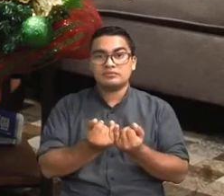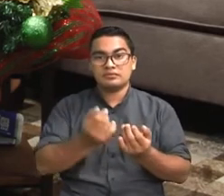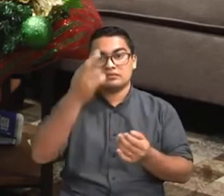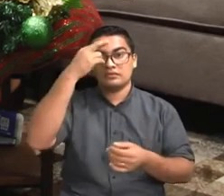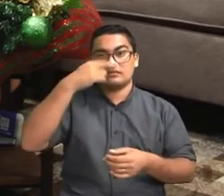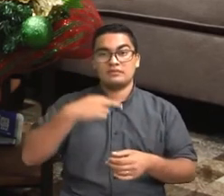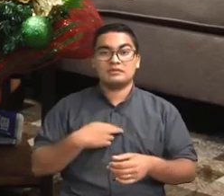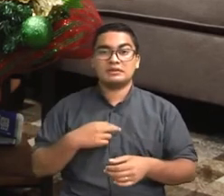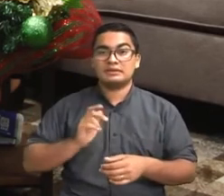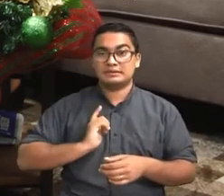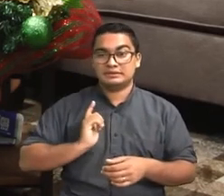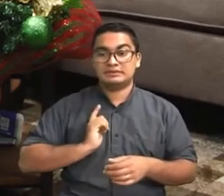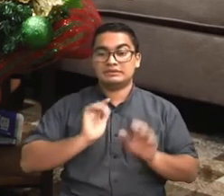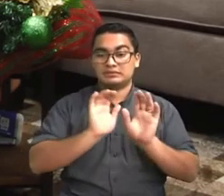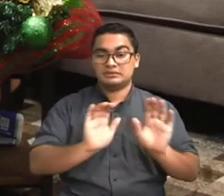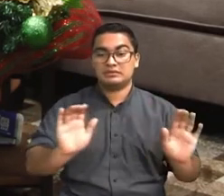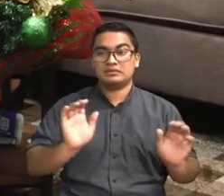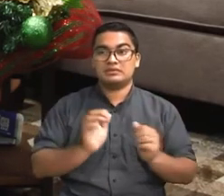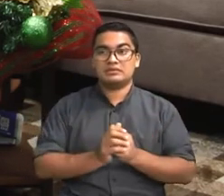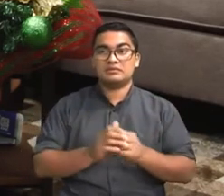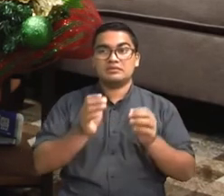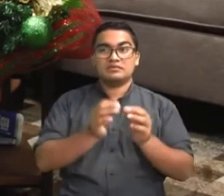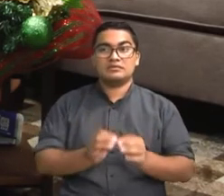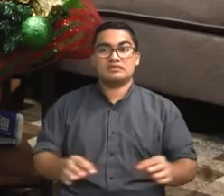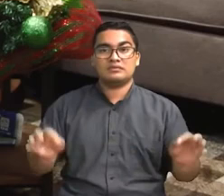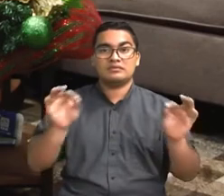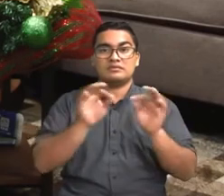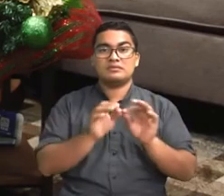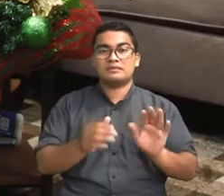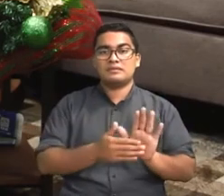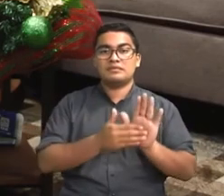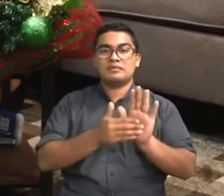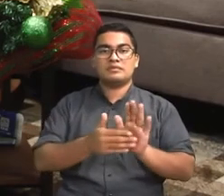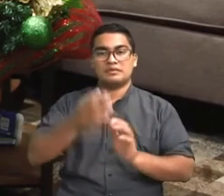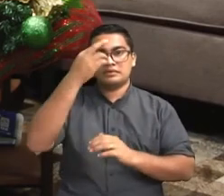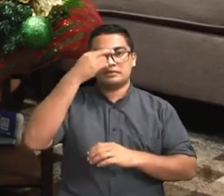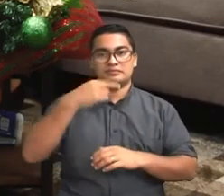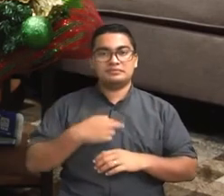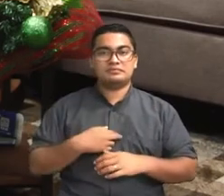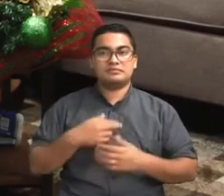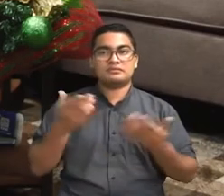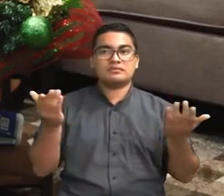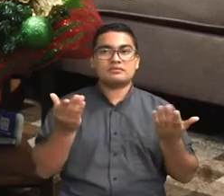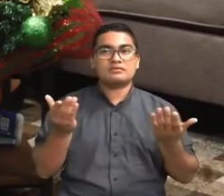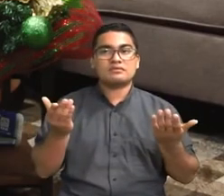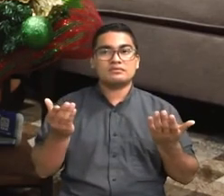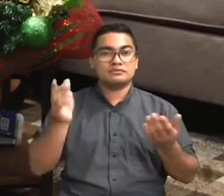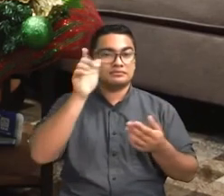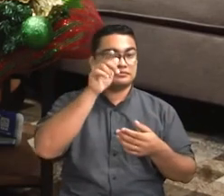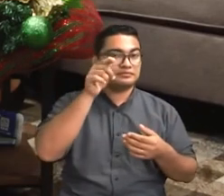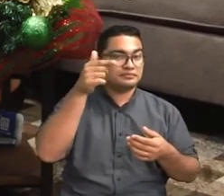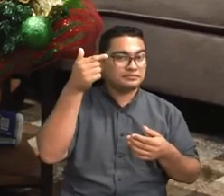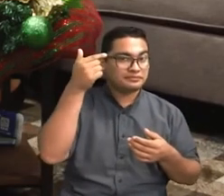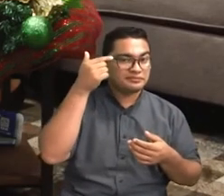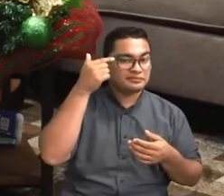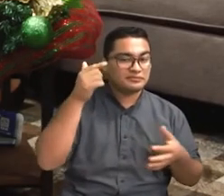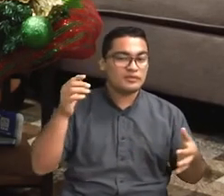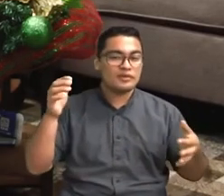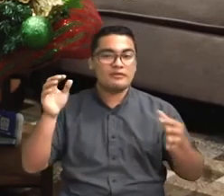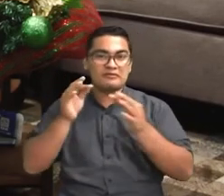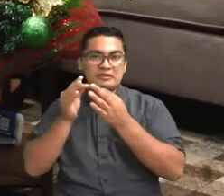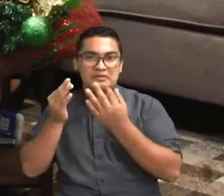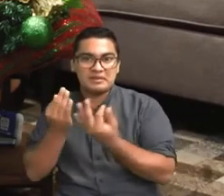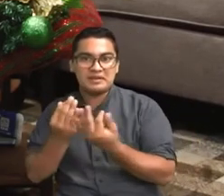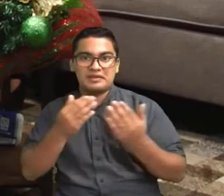tiene el niño y la niña. O sea, el modelo de responsabilidad compartida, ¿verdad? Que tenemos entre el gobierno y la familia y la